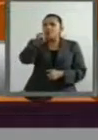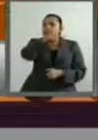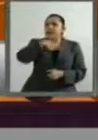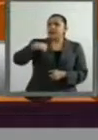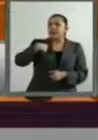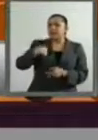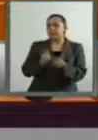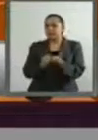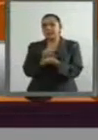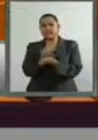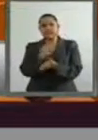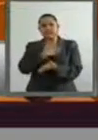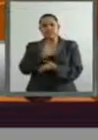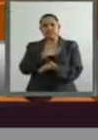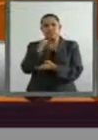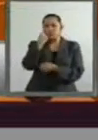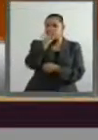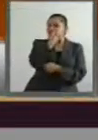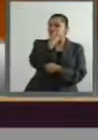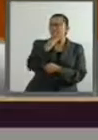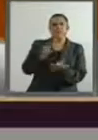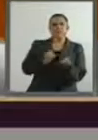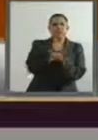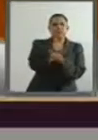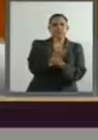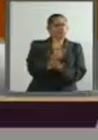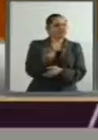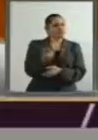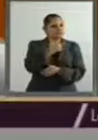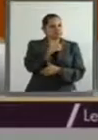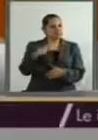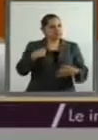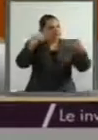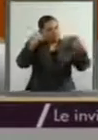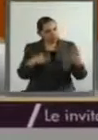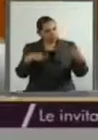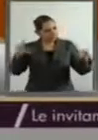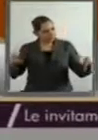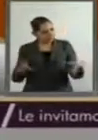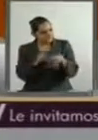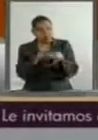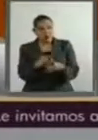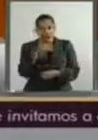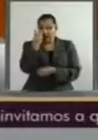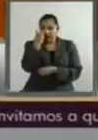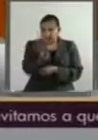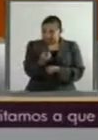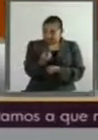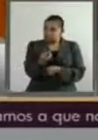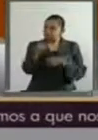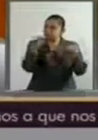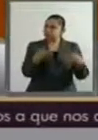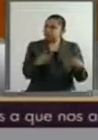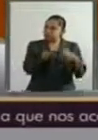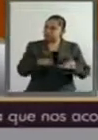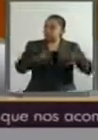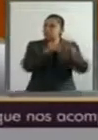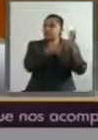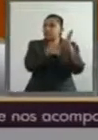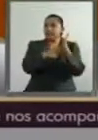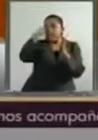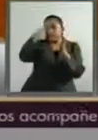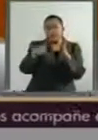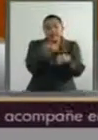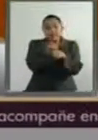funciones estatales. Esto es fundamental para que la información sí sirva para conservar los